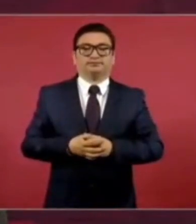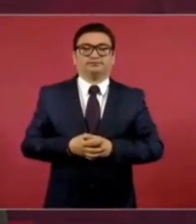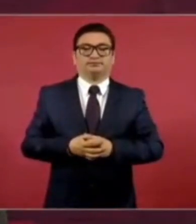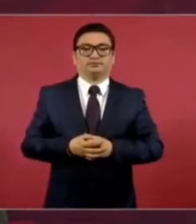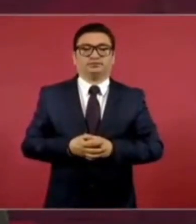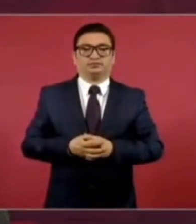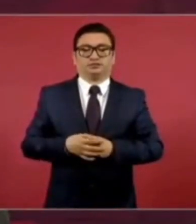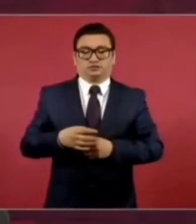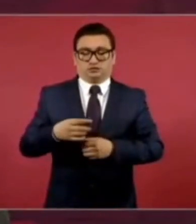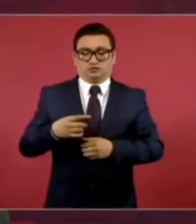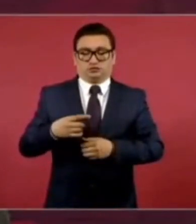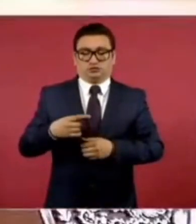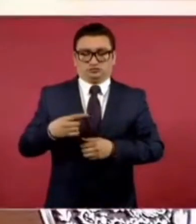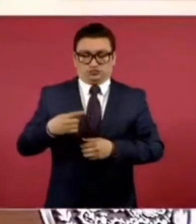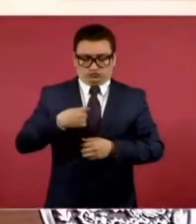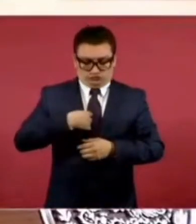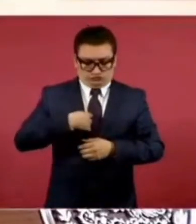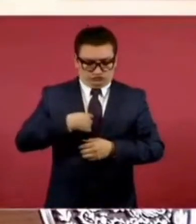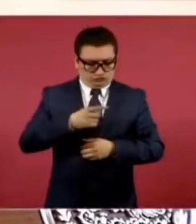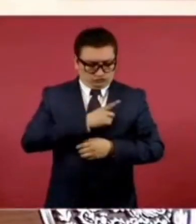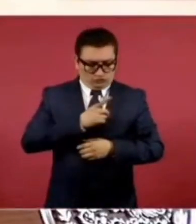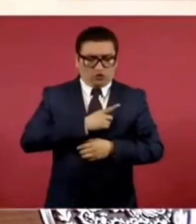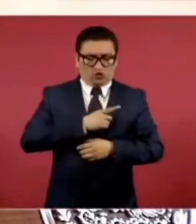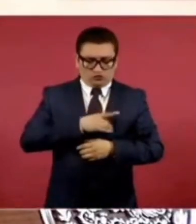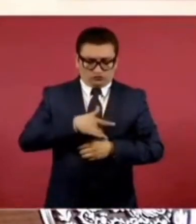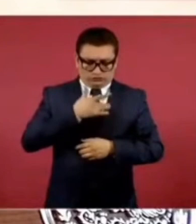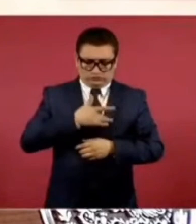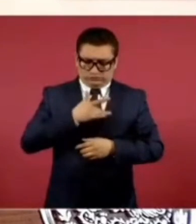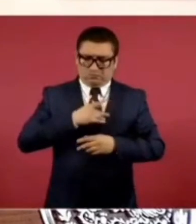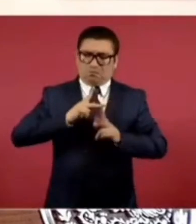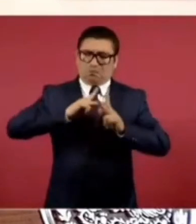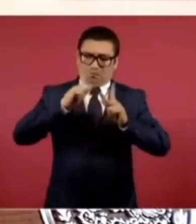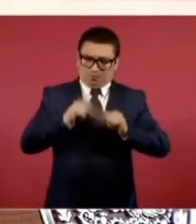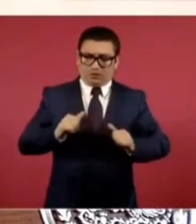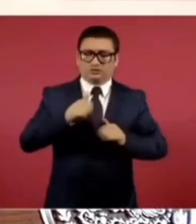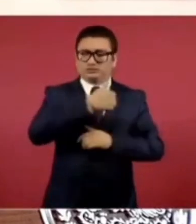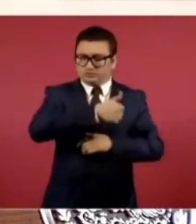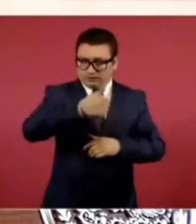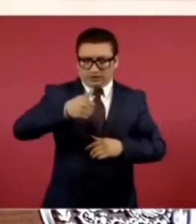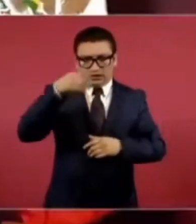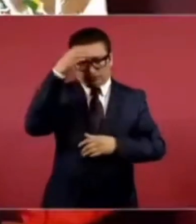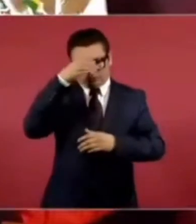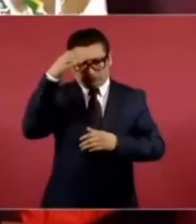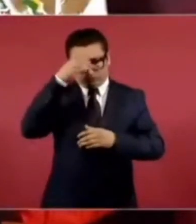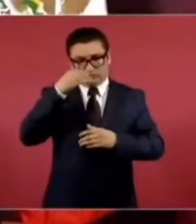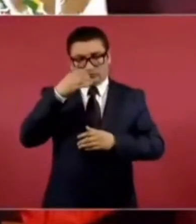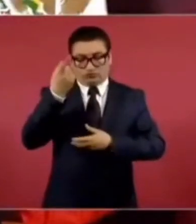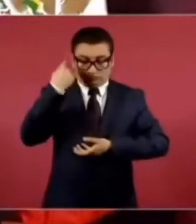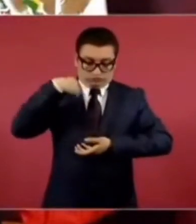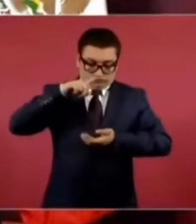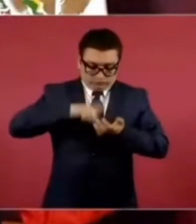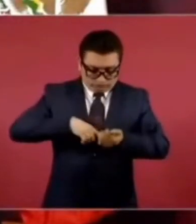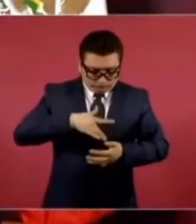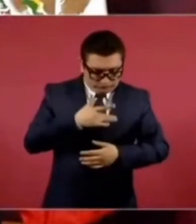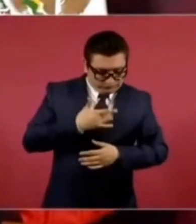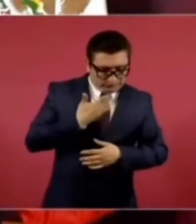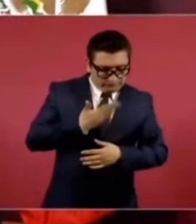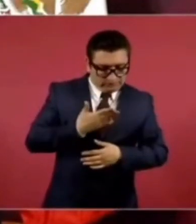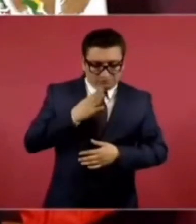pues en paz con nuestra conciencia, con el tribunal de nuestra conciencia.